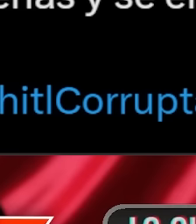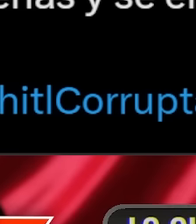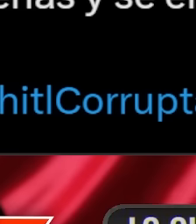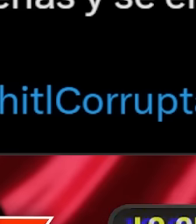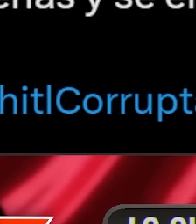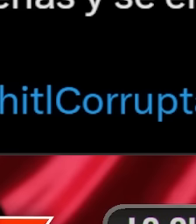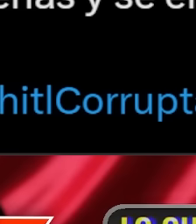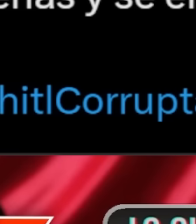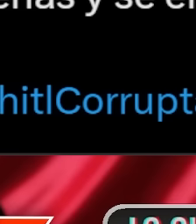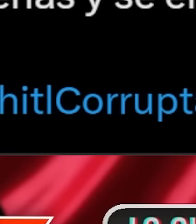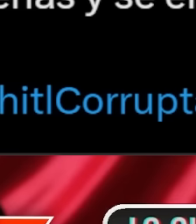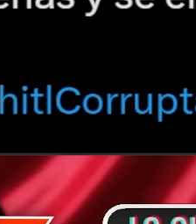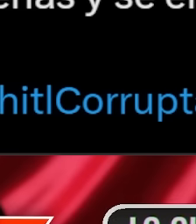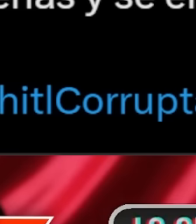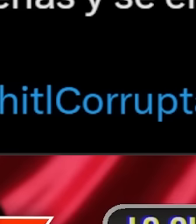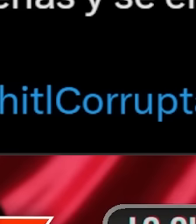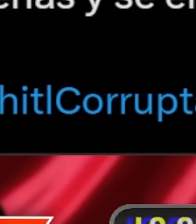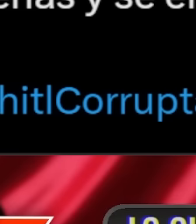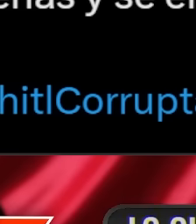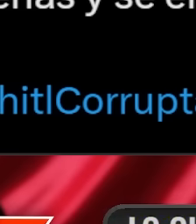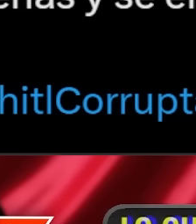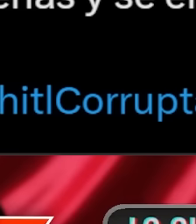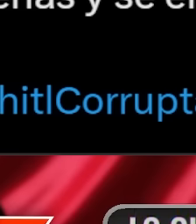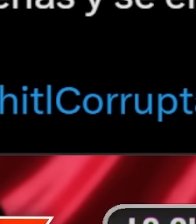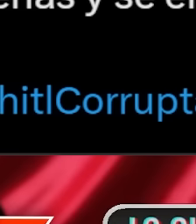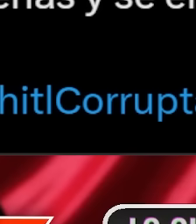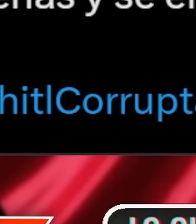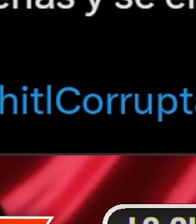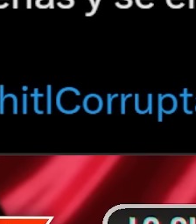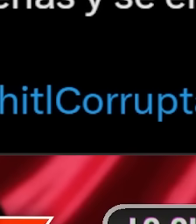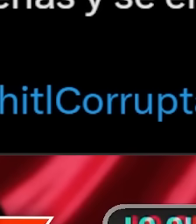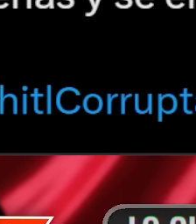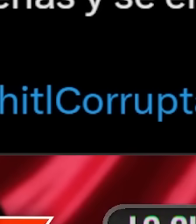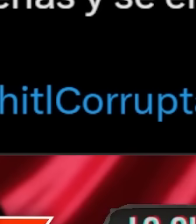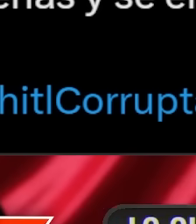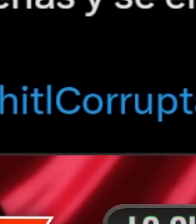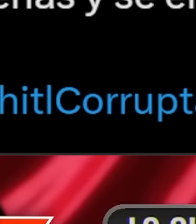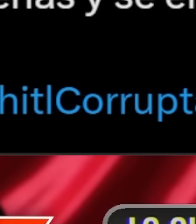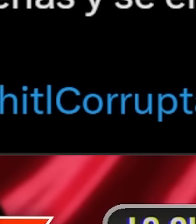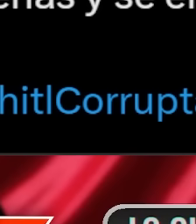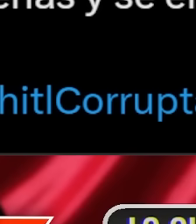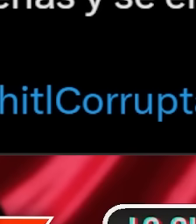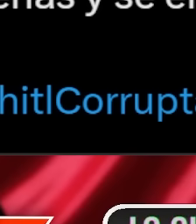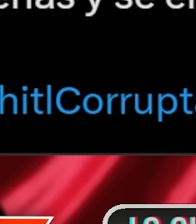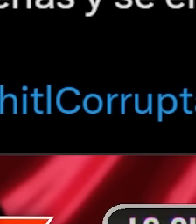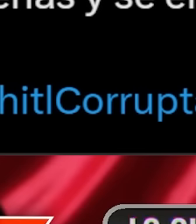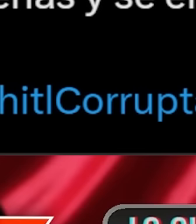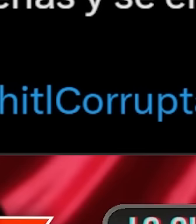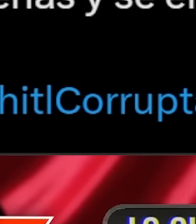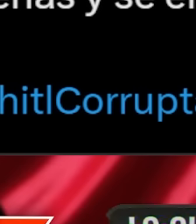para ofenderlo. Esta noche alzamos la voz en el Congreso General para frenar las burlas de la oposición,